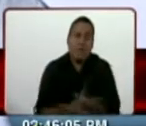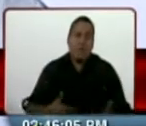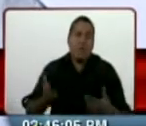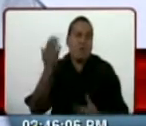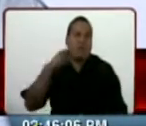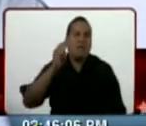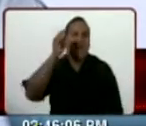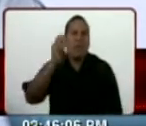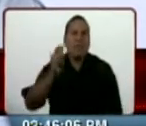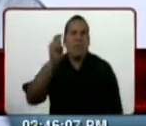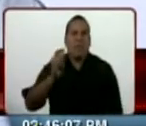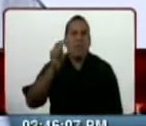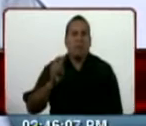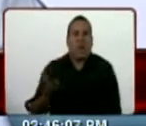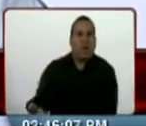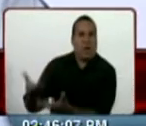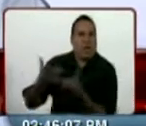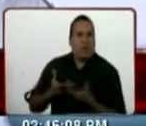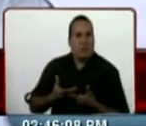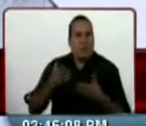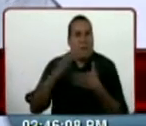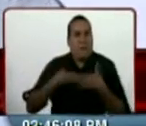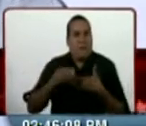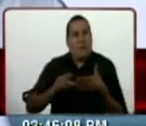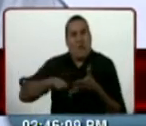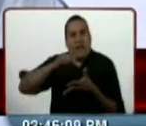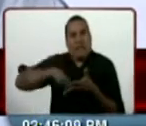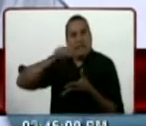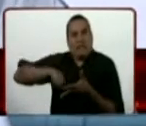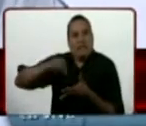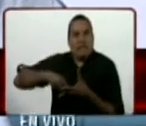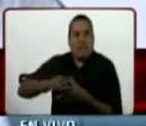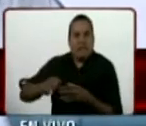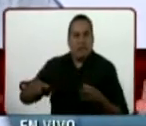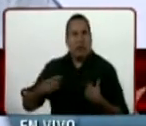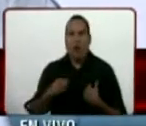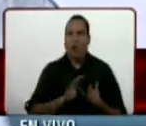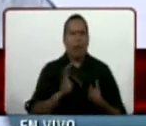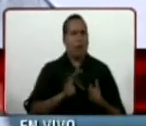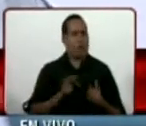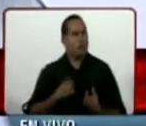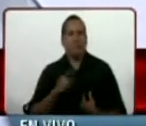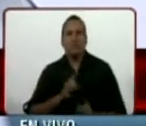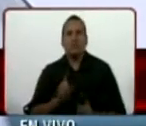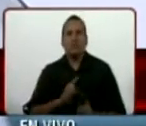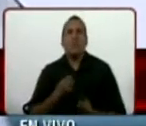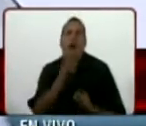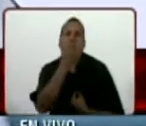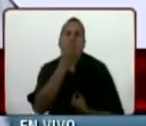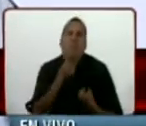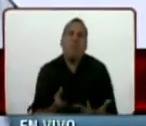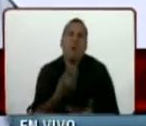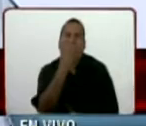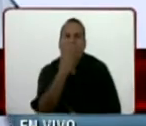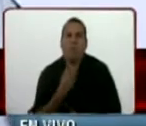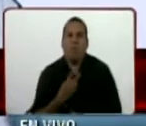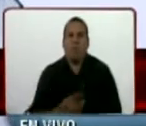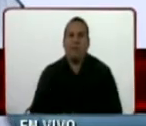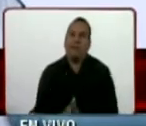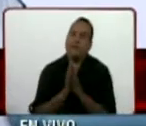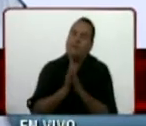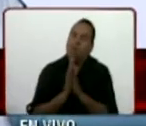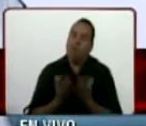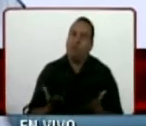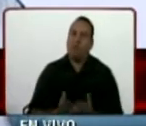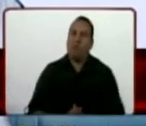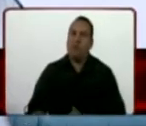recibió millones de bolívares en cheques de todo tipo y dice que no, que eso era para darle de comer a los pobres. Por favor,